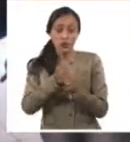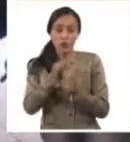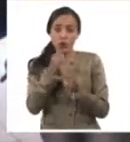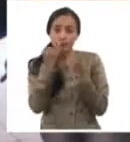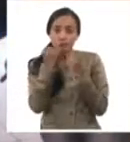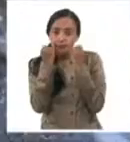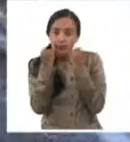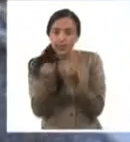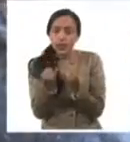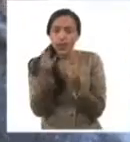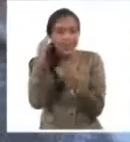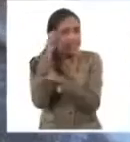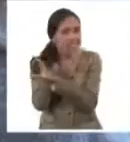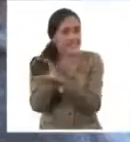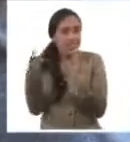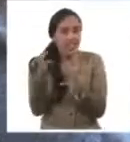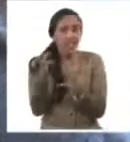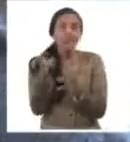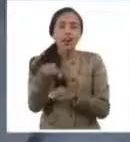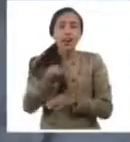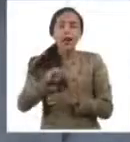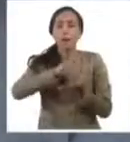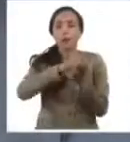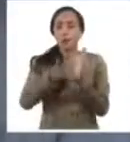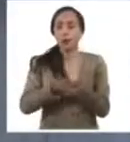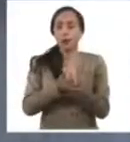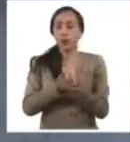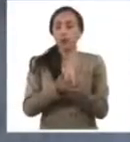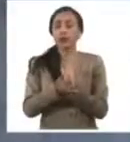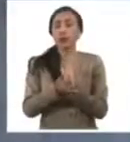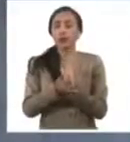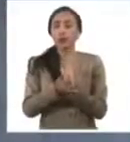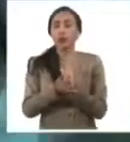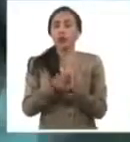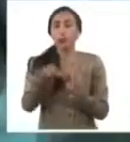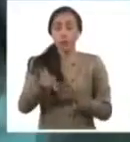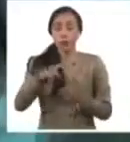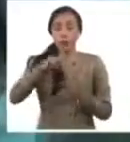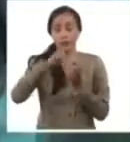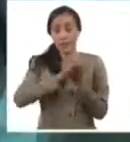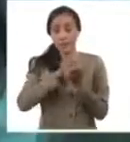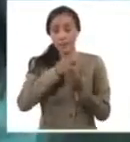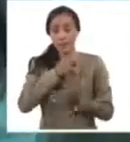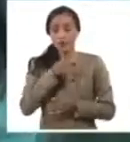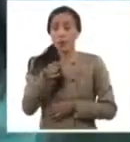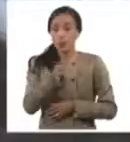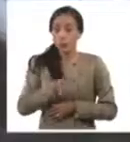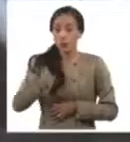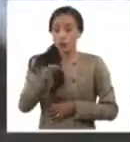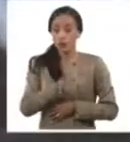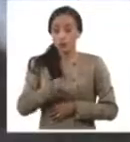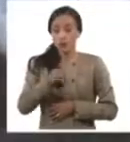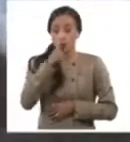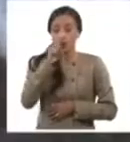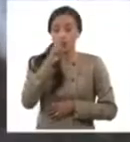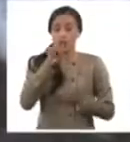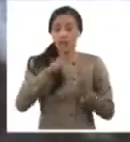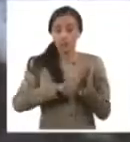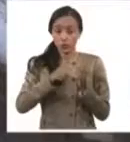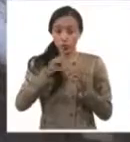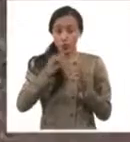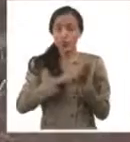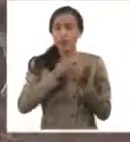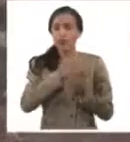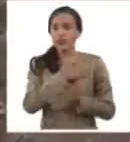de las sociedades científicas como parte del proyecto PROFEP en el IPA Manuel Tames del municipio Niceto Pérez. Allí destacó la integralidad